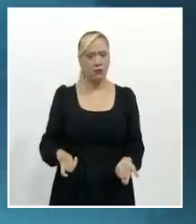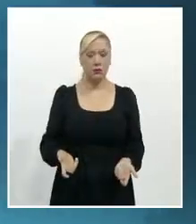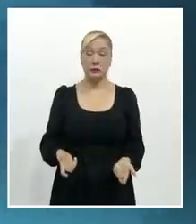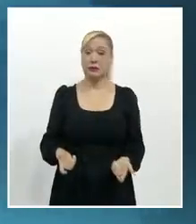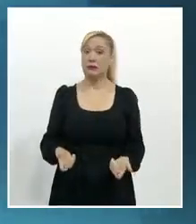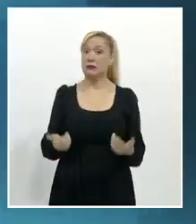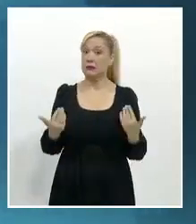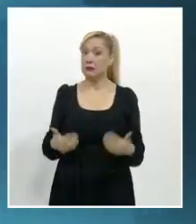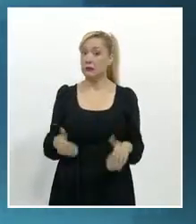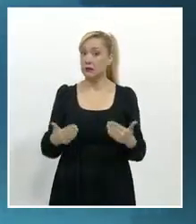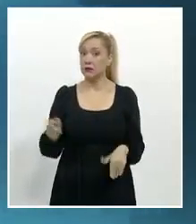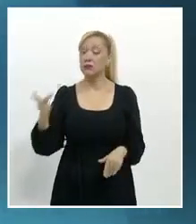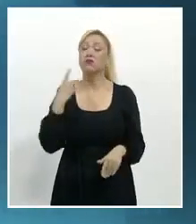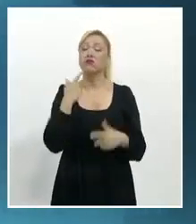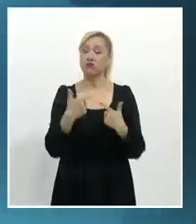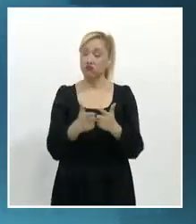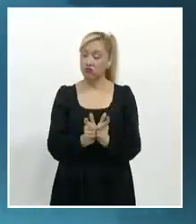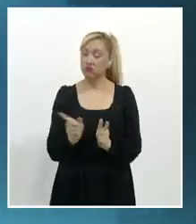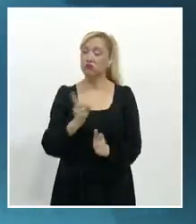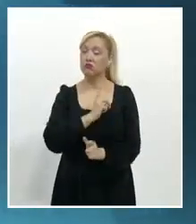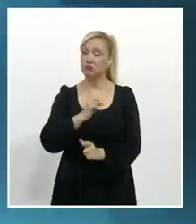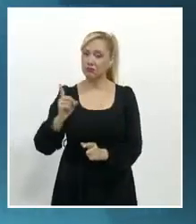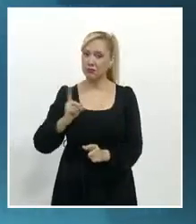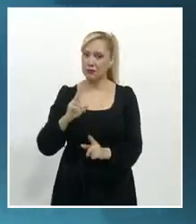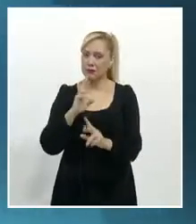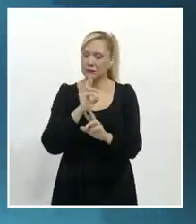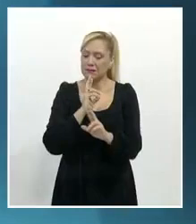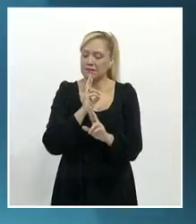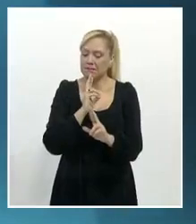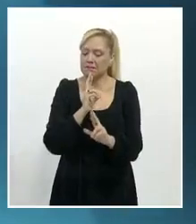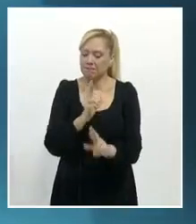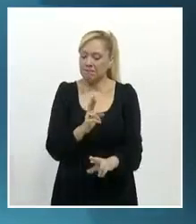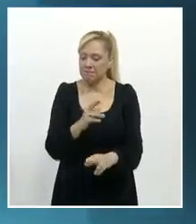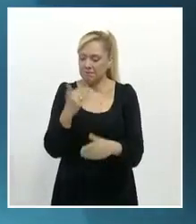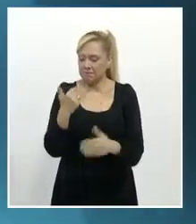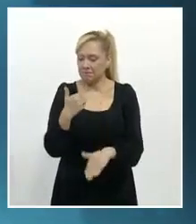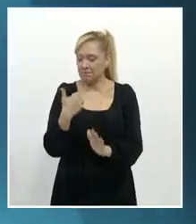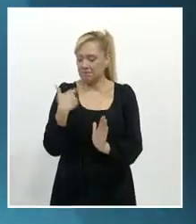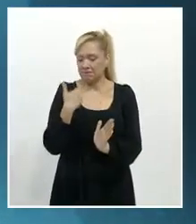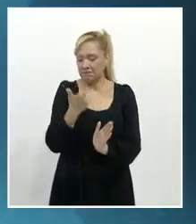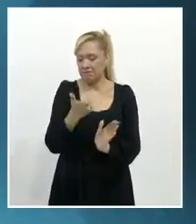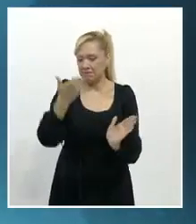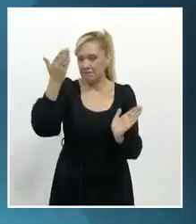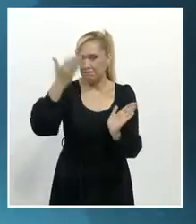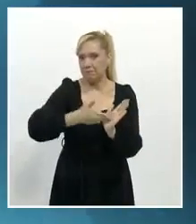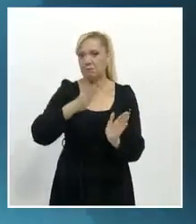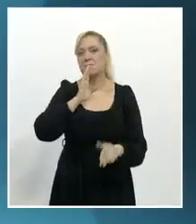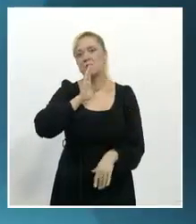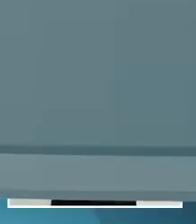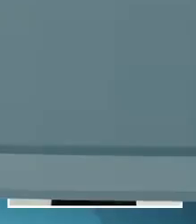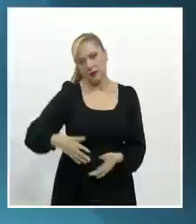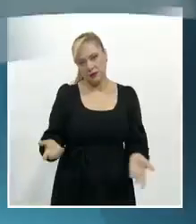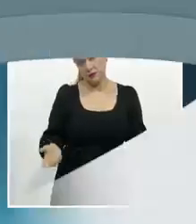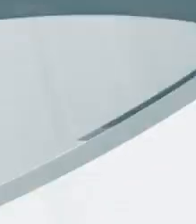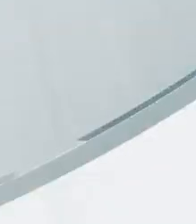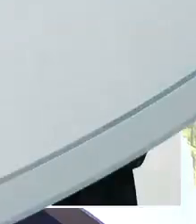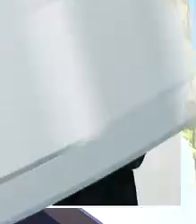partidos responder por dichas irregularidades y pagar las multas correspondientes.